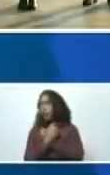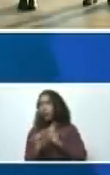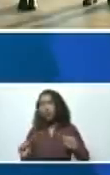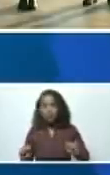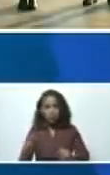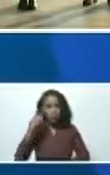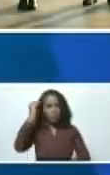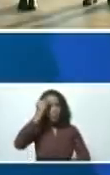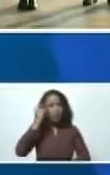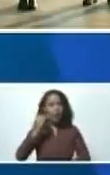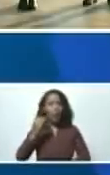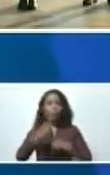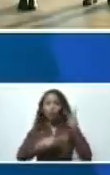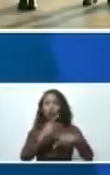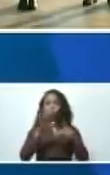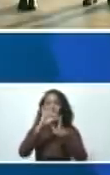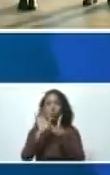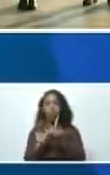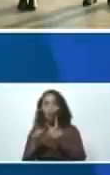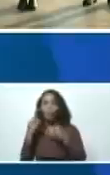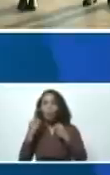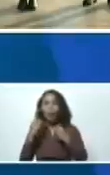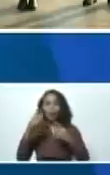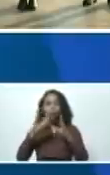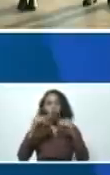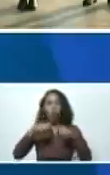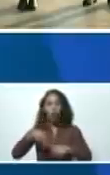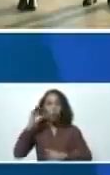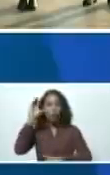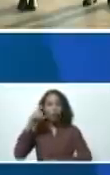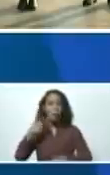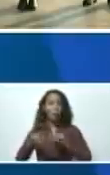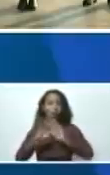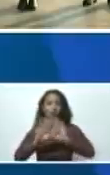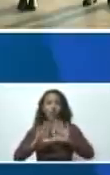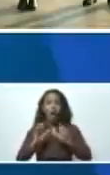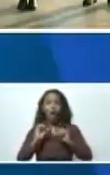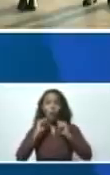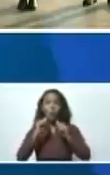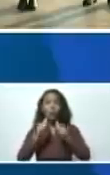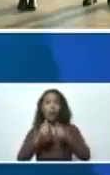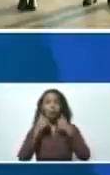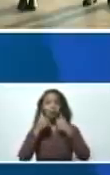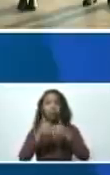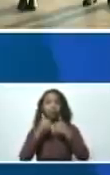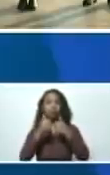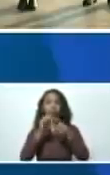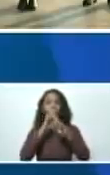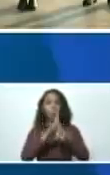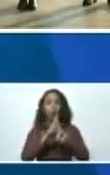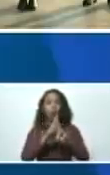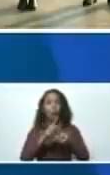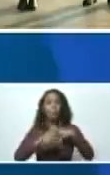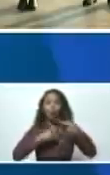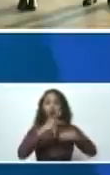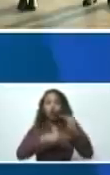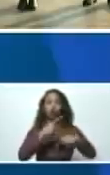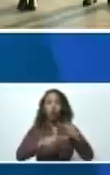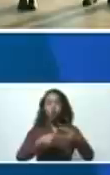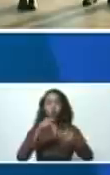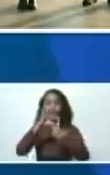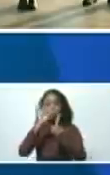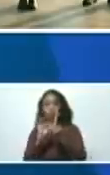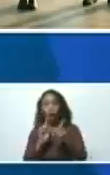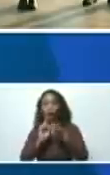en producir trigo para abastecer todo el país, pero ya comienza a dar buenos resultados la producción de trigo en